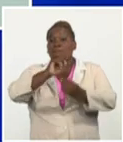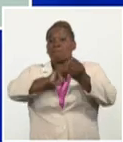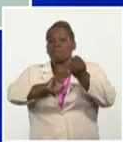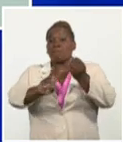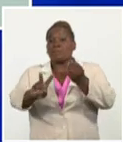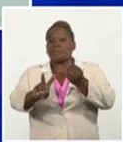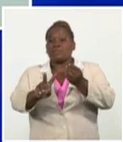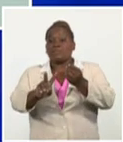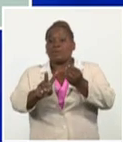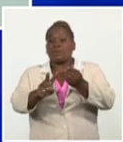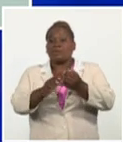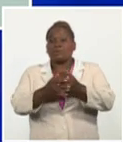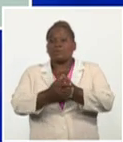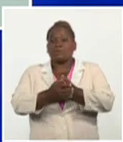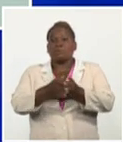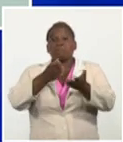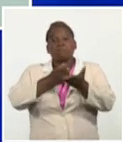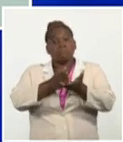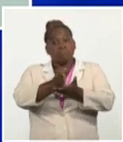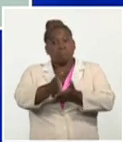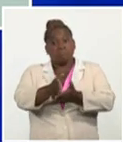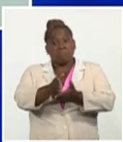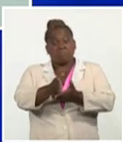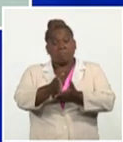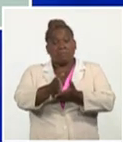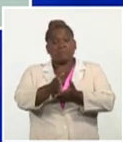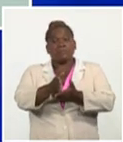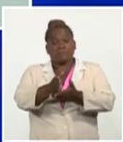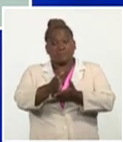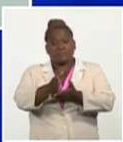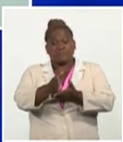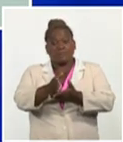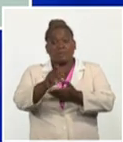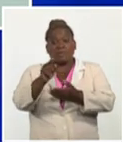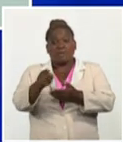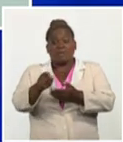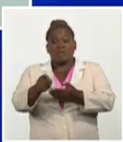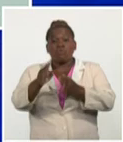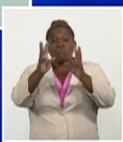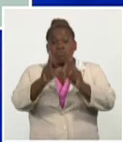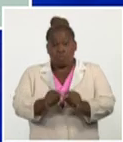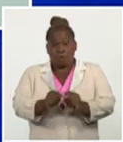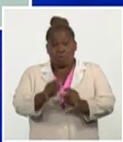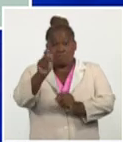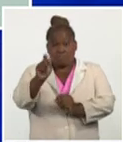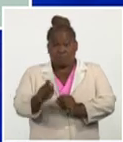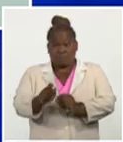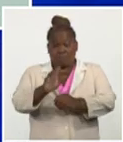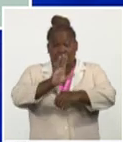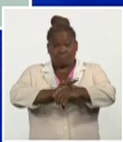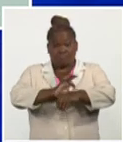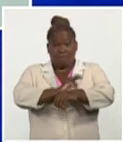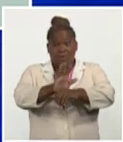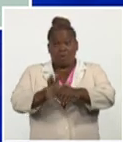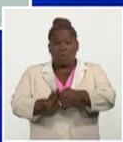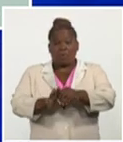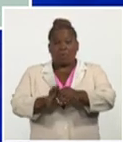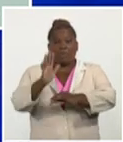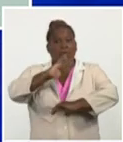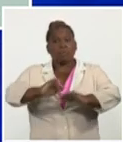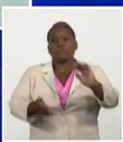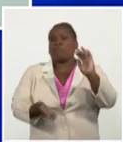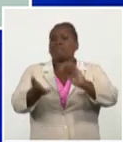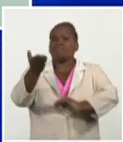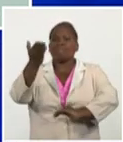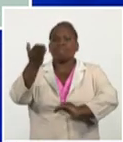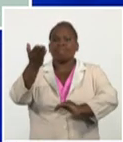que mantiene una estabilidad en cuanto al número de casos, no son incrementos elevados, ayer son